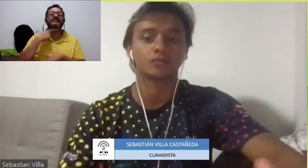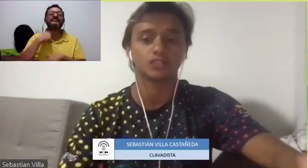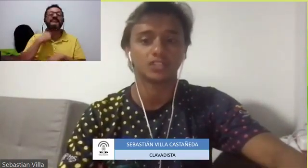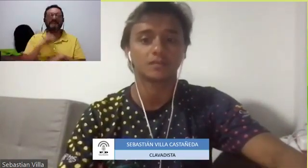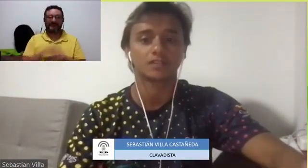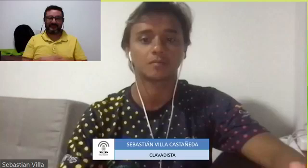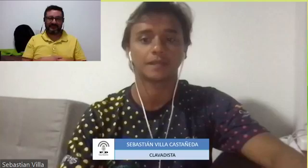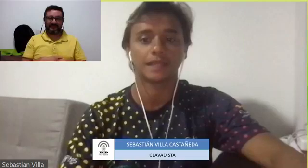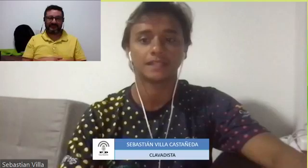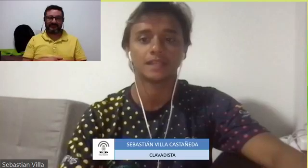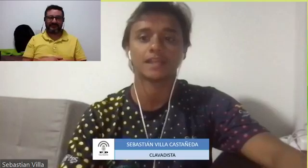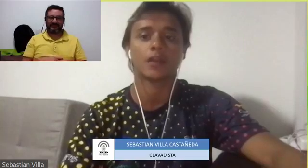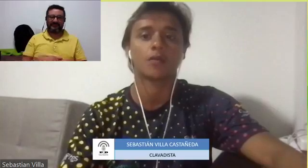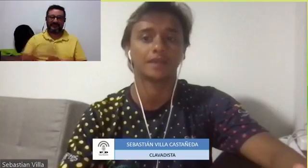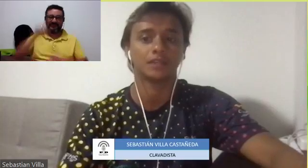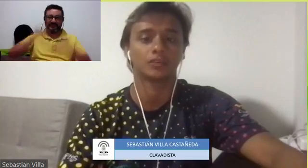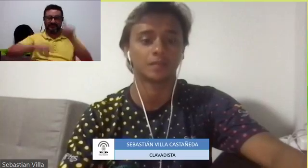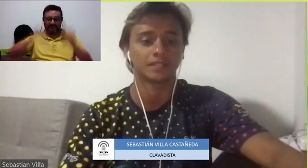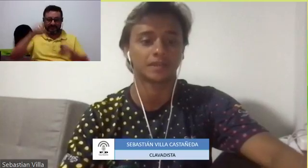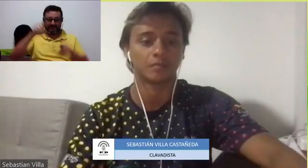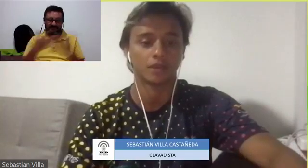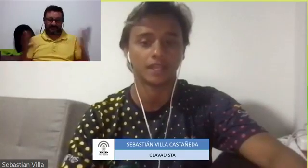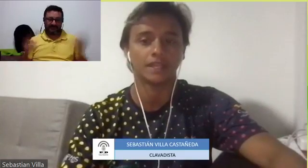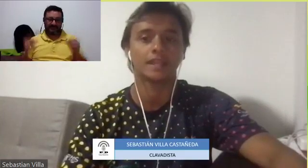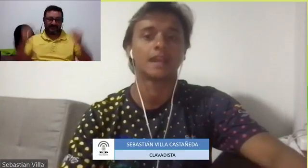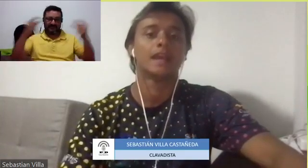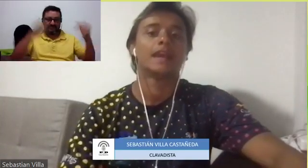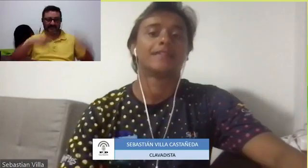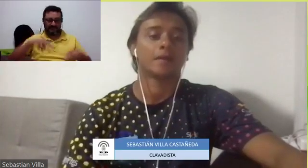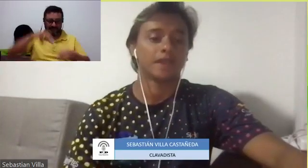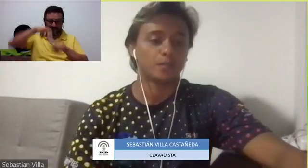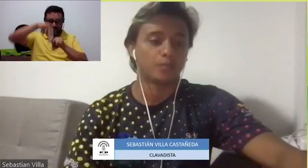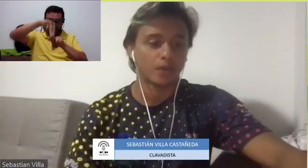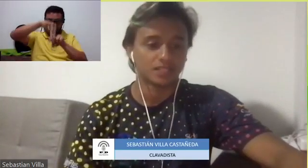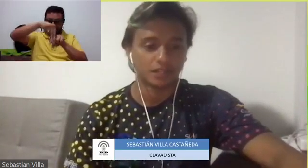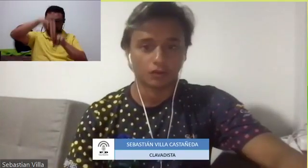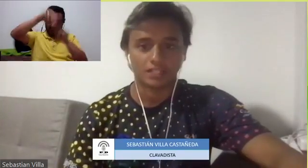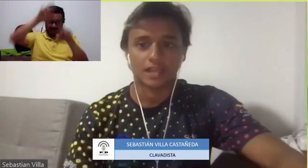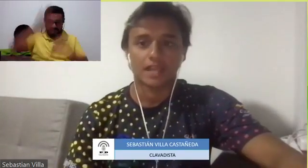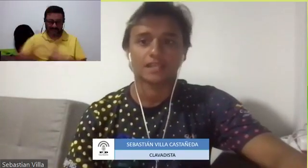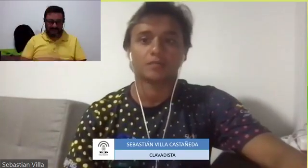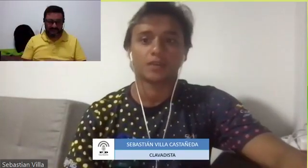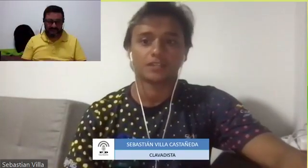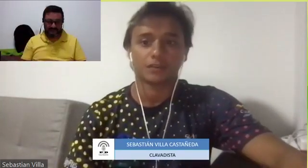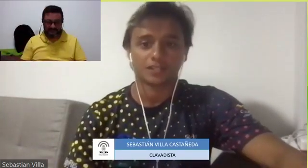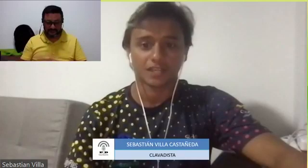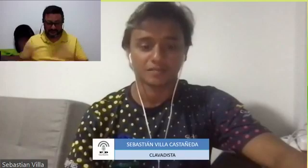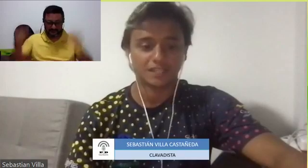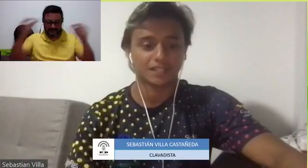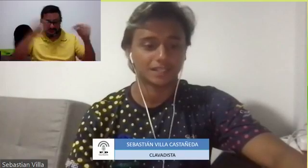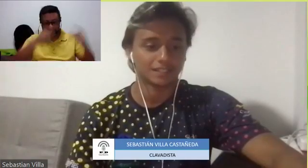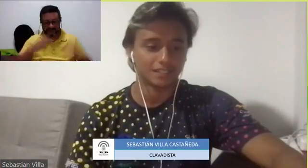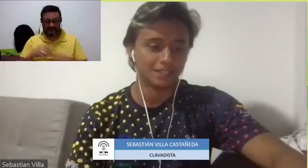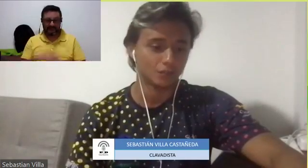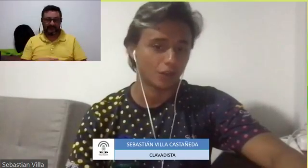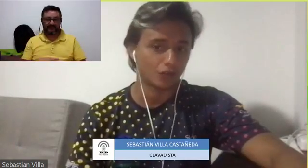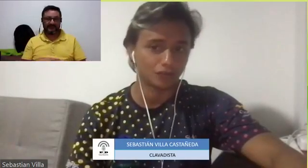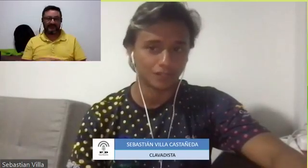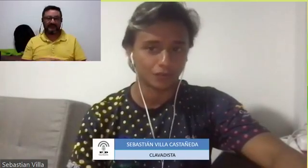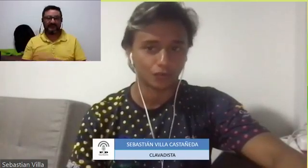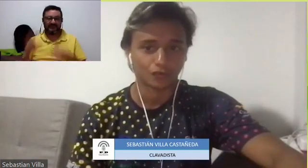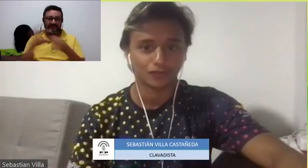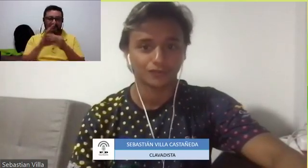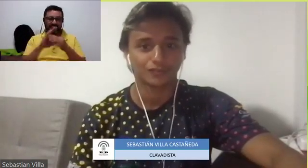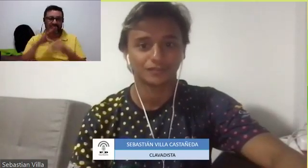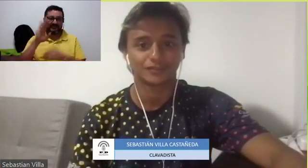embargo, en muchísimas competencias he competido también en trampolín, también hay pruebas sincronizadas mixtas y yo hago